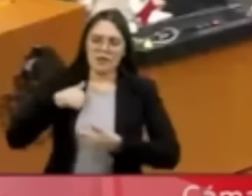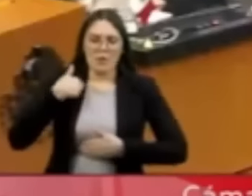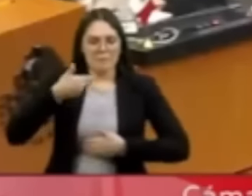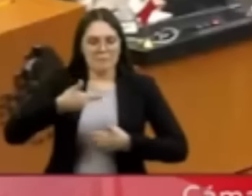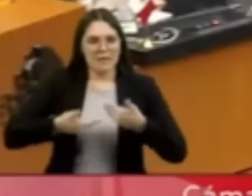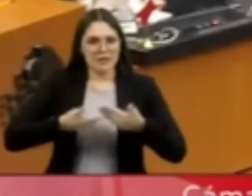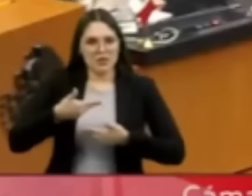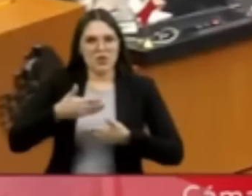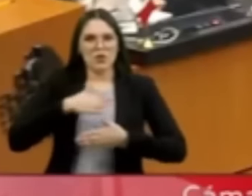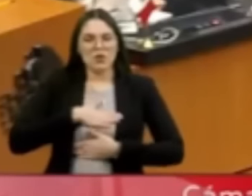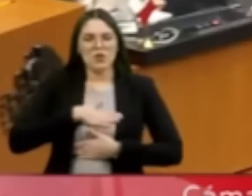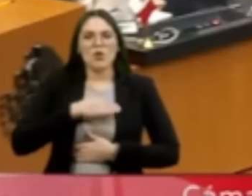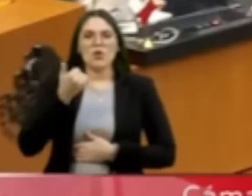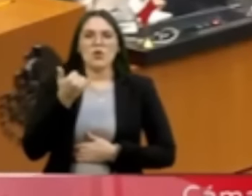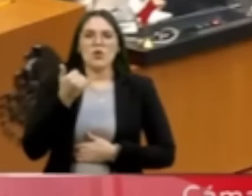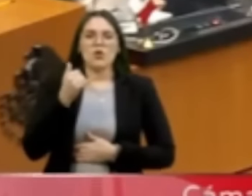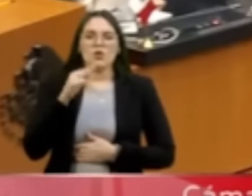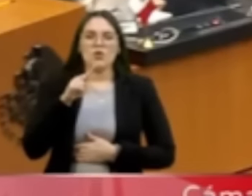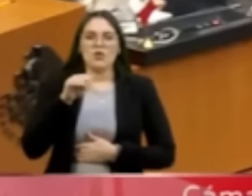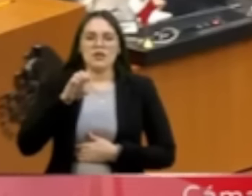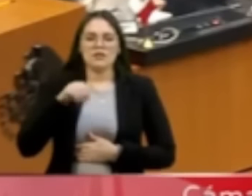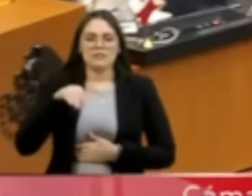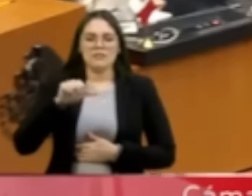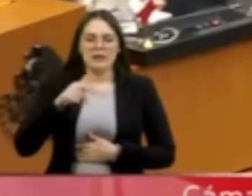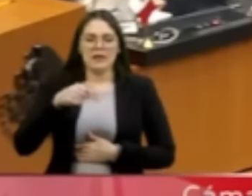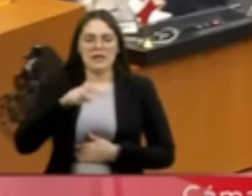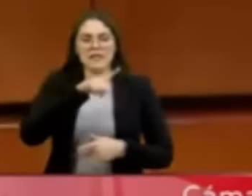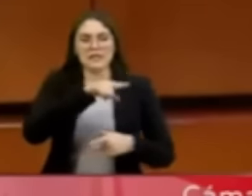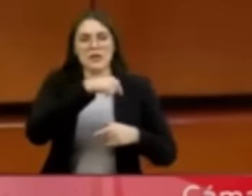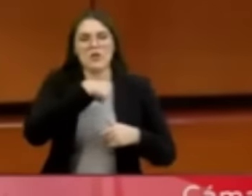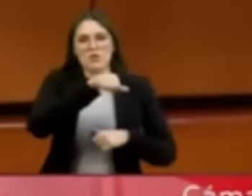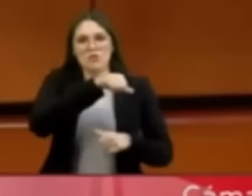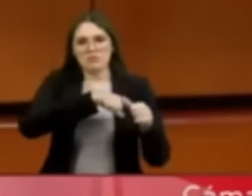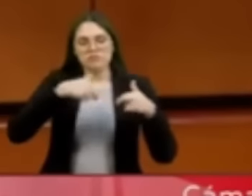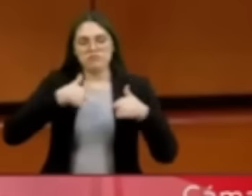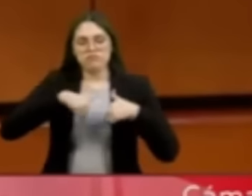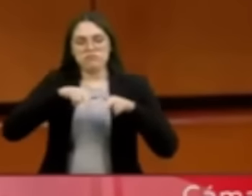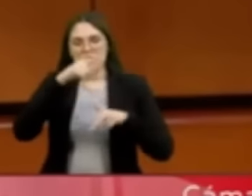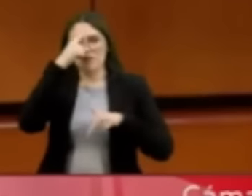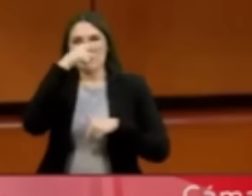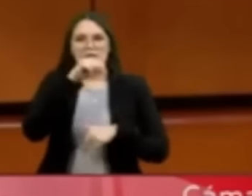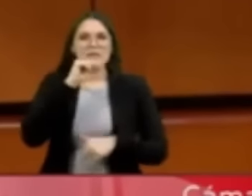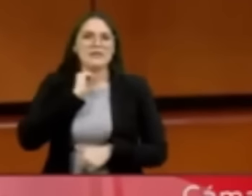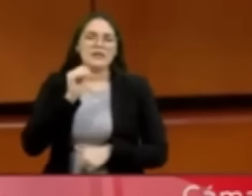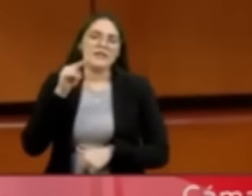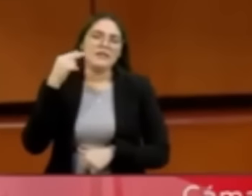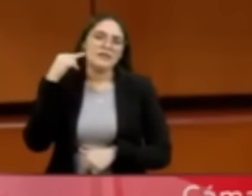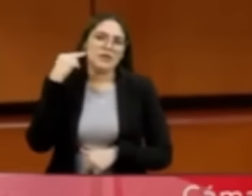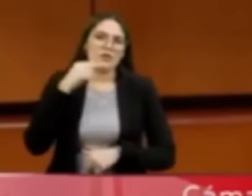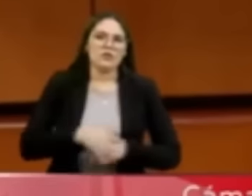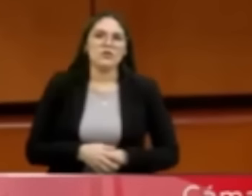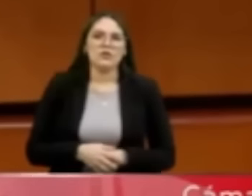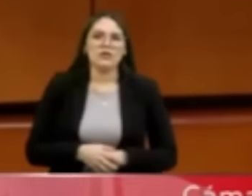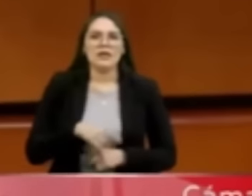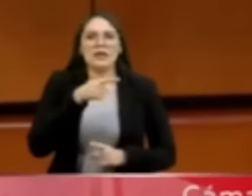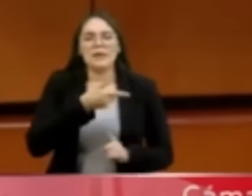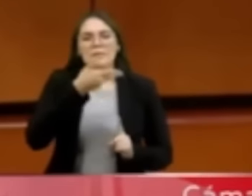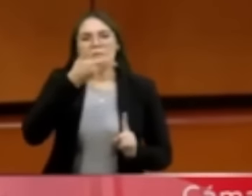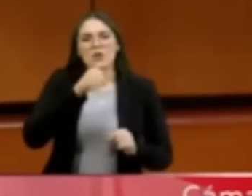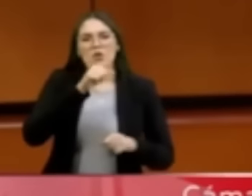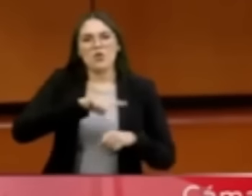Miguel Ángel Yunes Márquez, senador propietario por el estado de Veracruz. Miguel Ángel ha solicitado esta